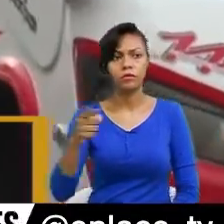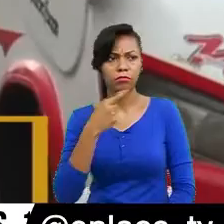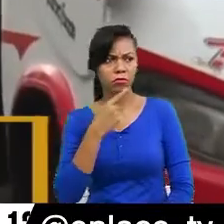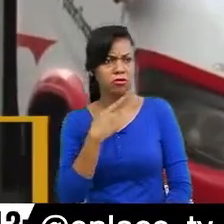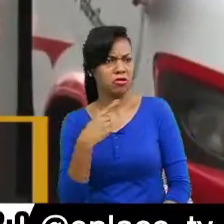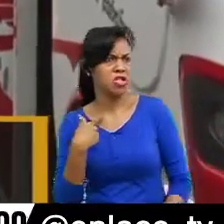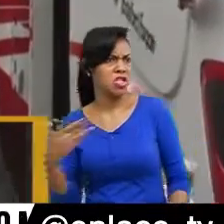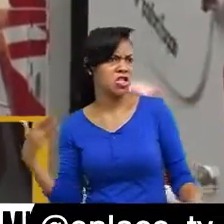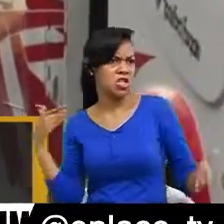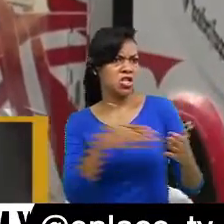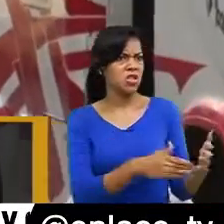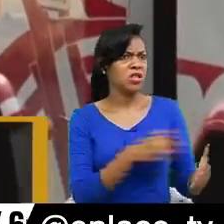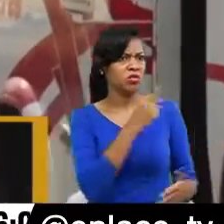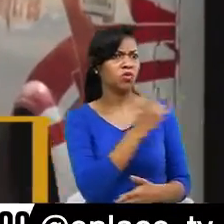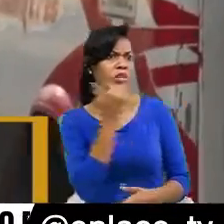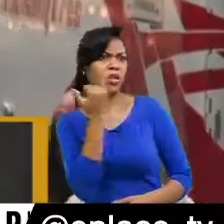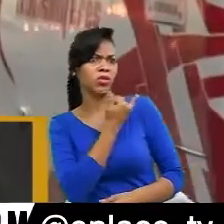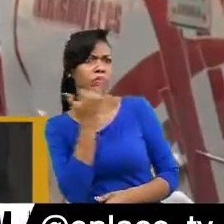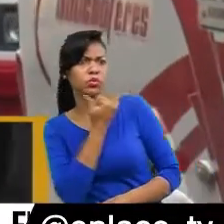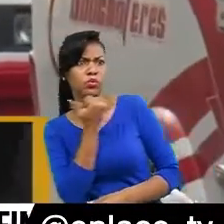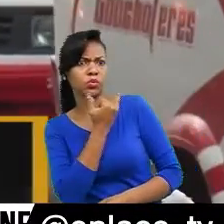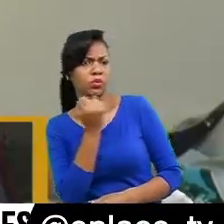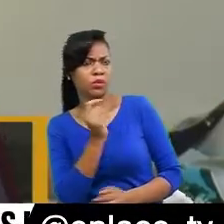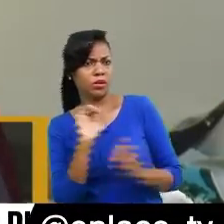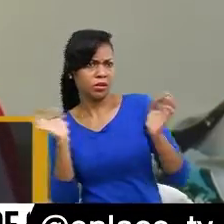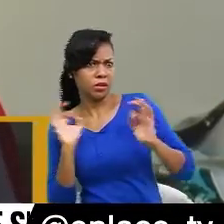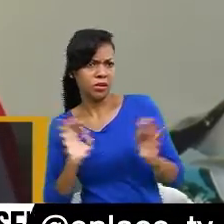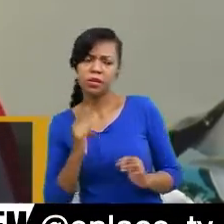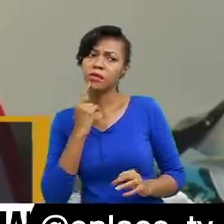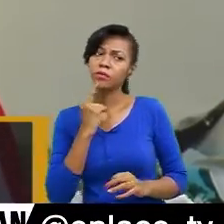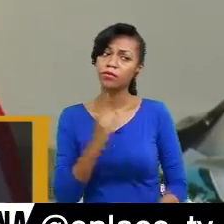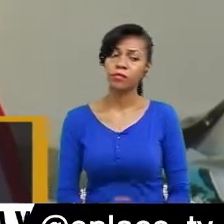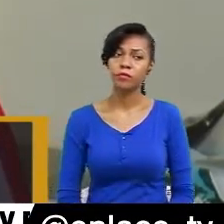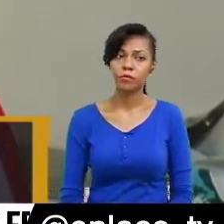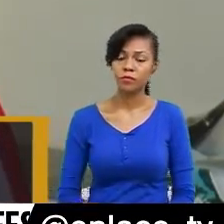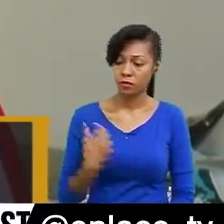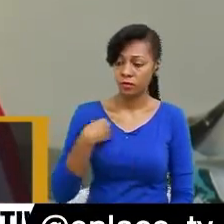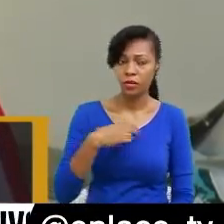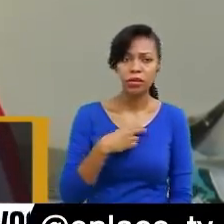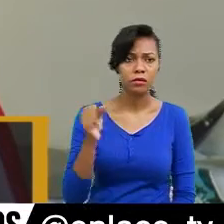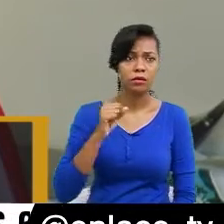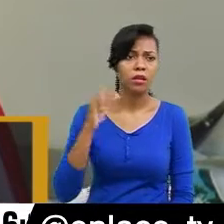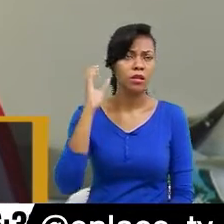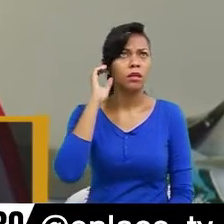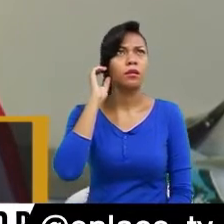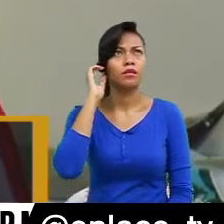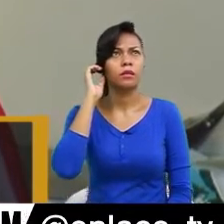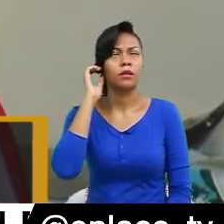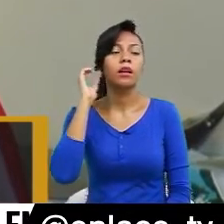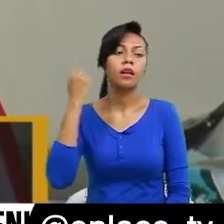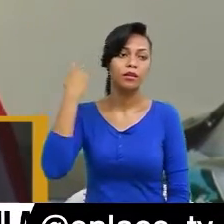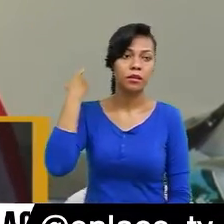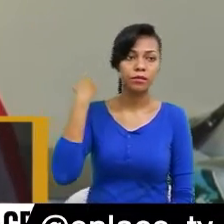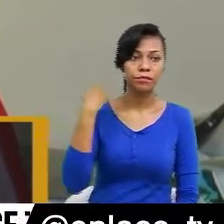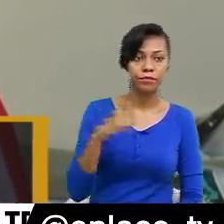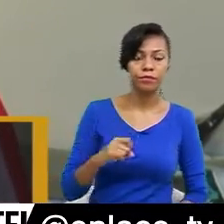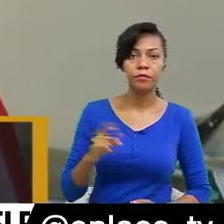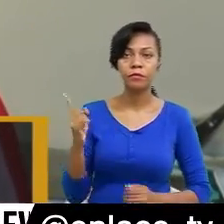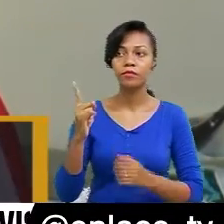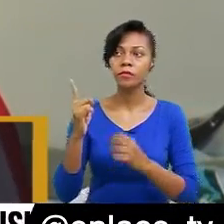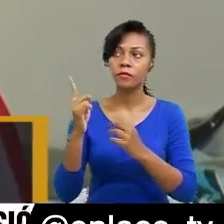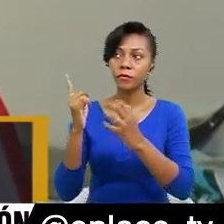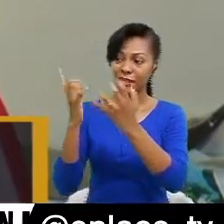empresa San Silvestre por la administración del convenio de transporte escolar. Nosotros tuvimos conocimiento el día de ayer que teníamos una reunión de las empresas que